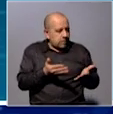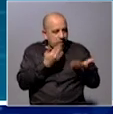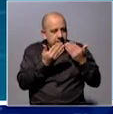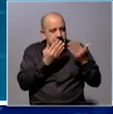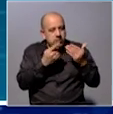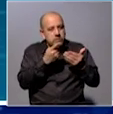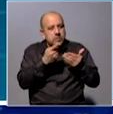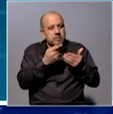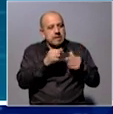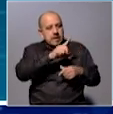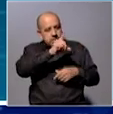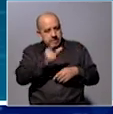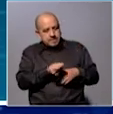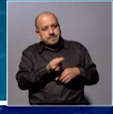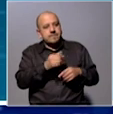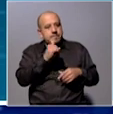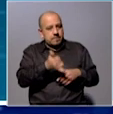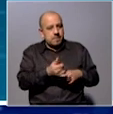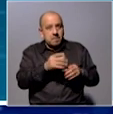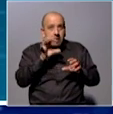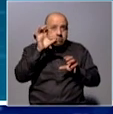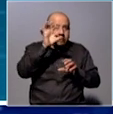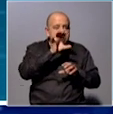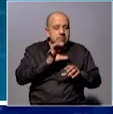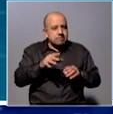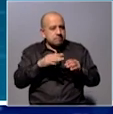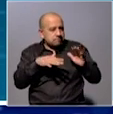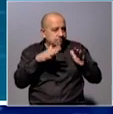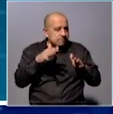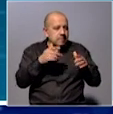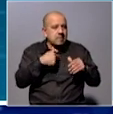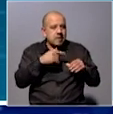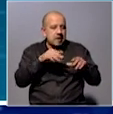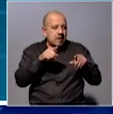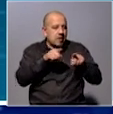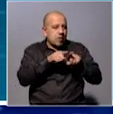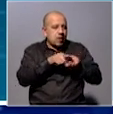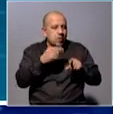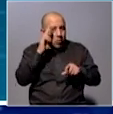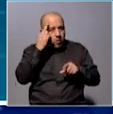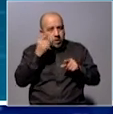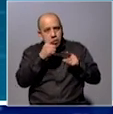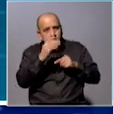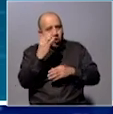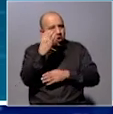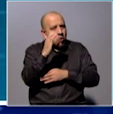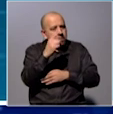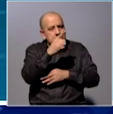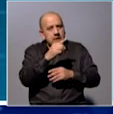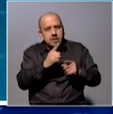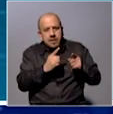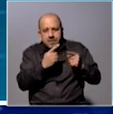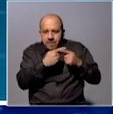de un país que está en el Cono Sur, que tiene regiones culturalmente muy parecidas al Uruguay, y un país que está en la